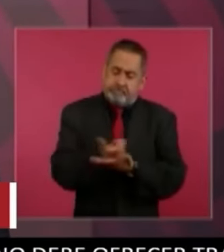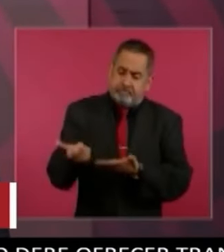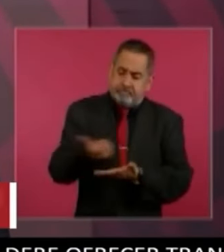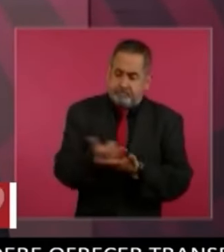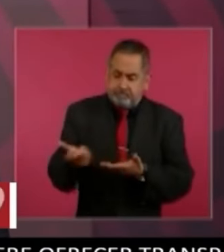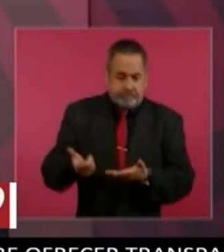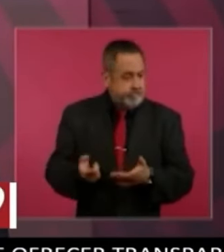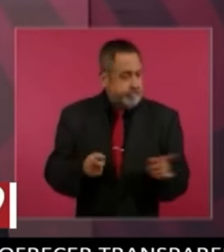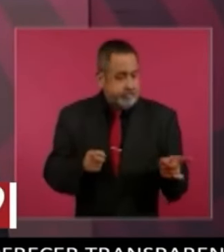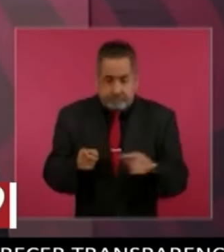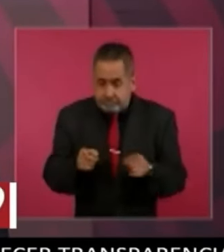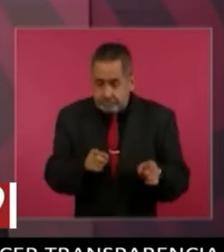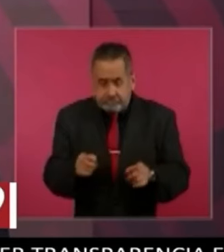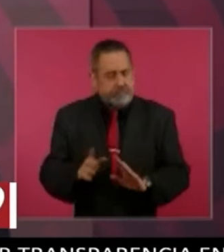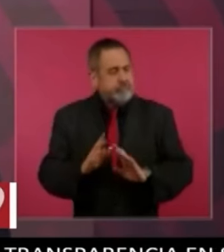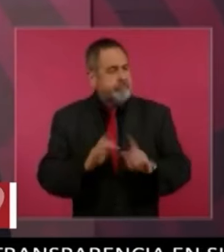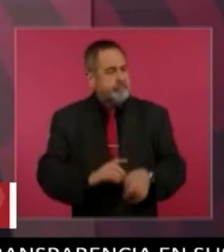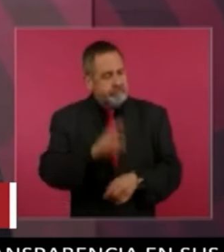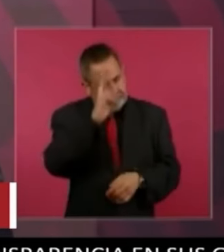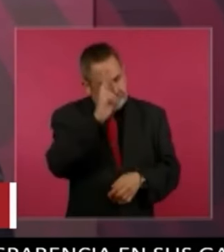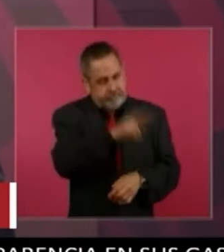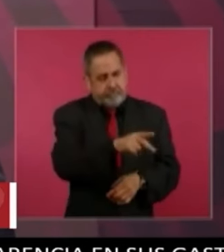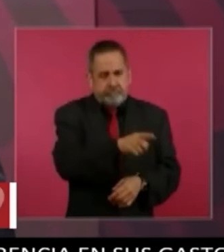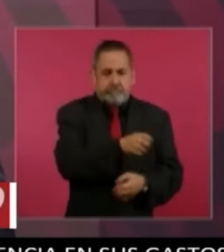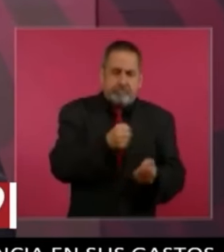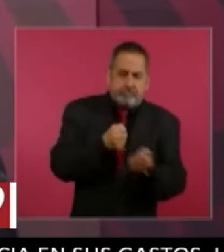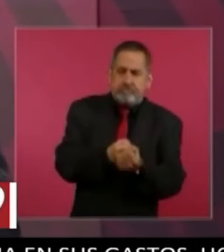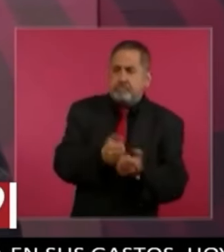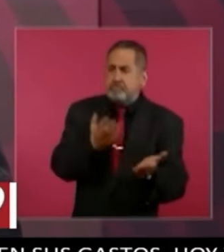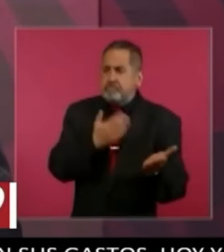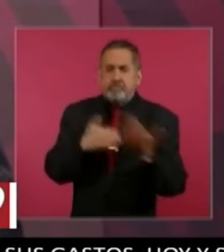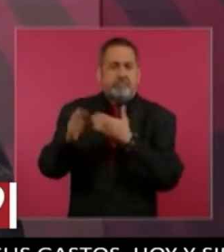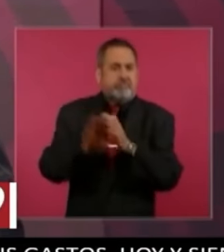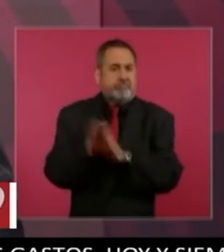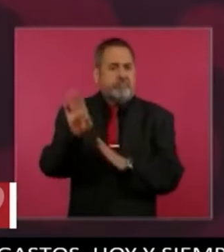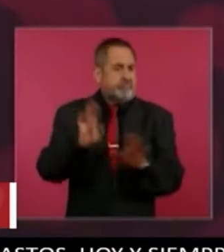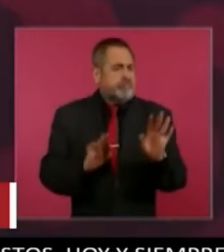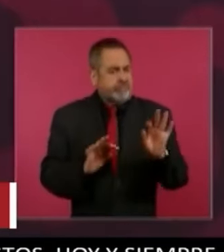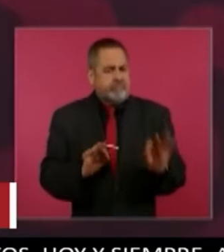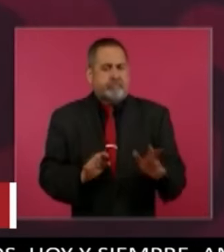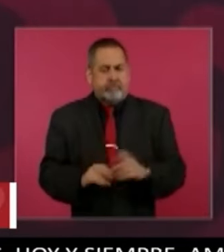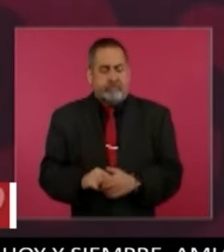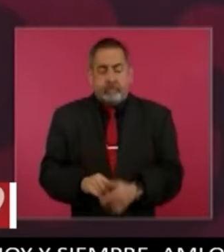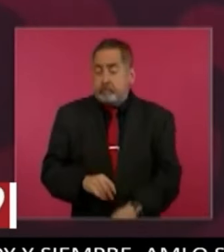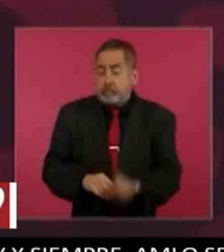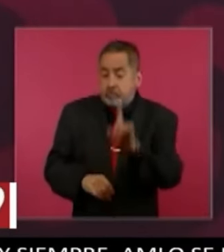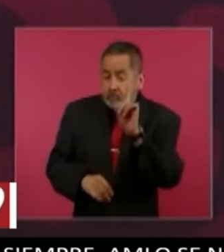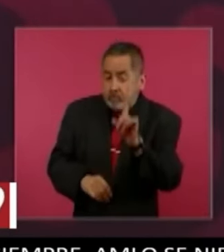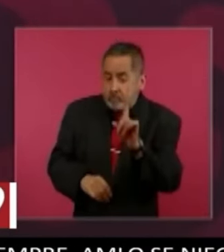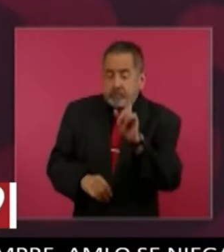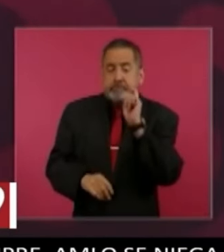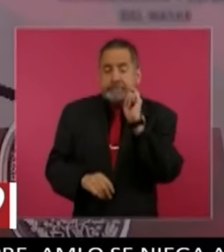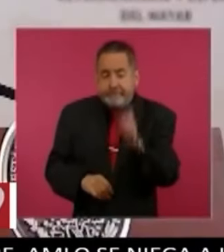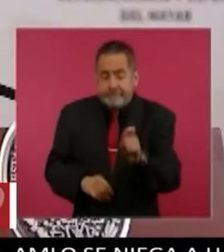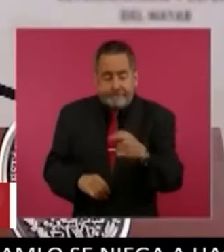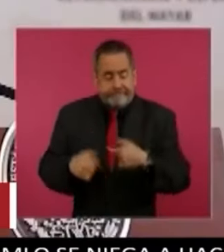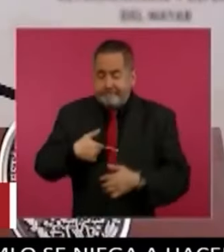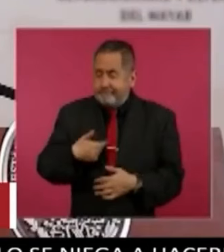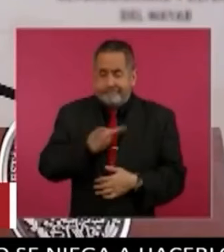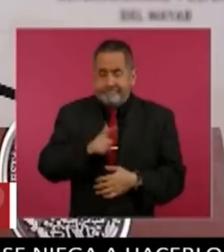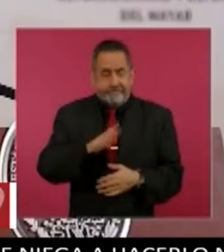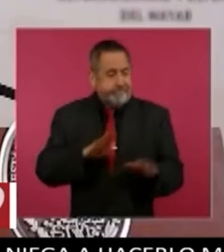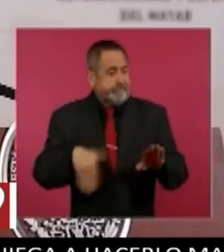seguridad nacional. ¿Con qué propósito? Para ocultar sus injustificados costos y sus muchos